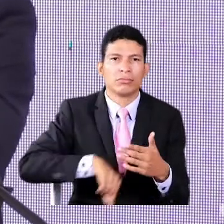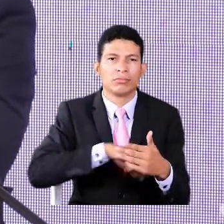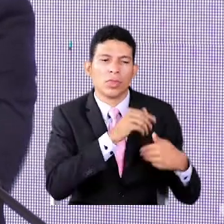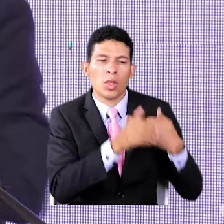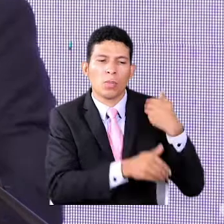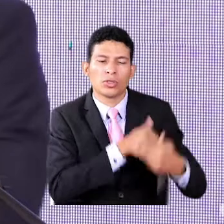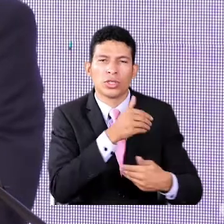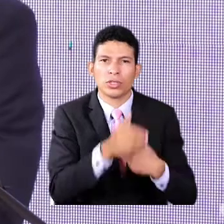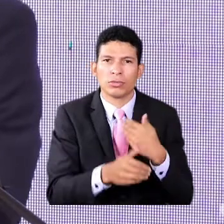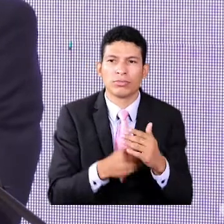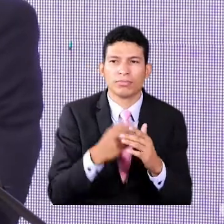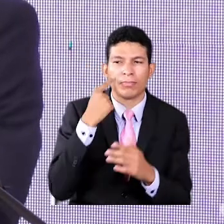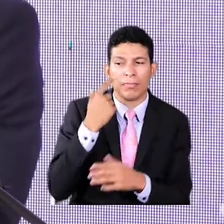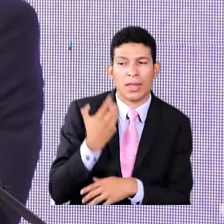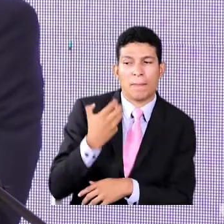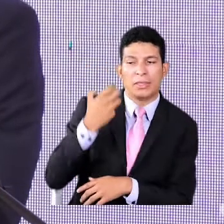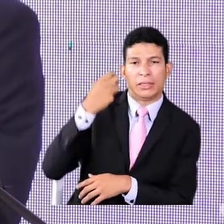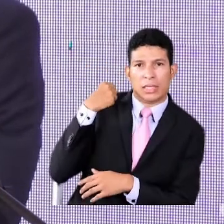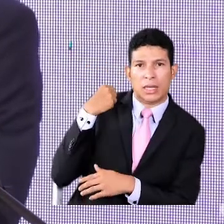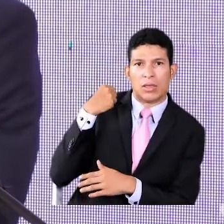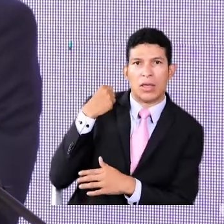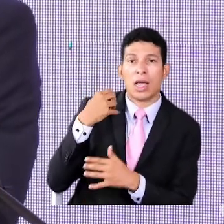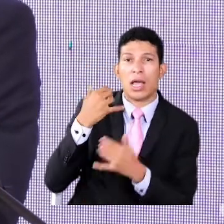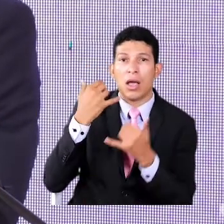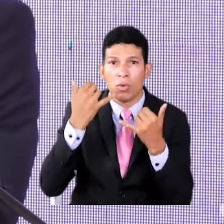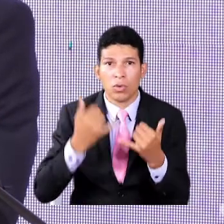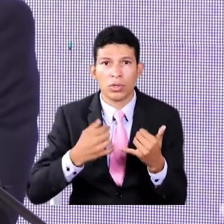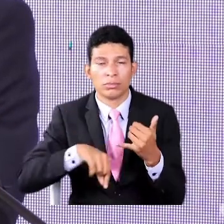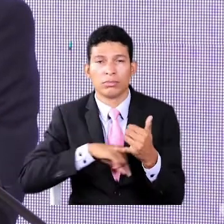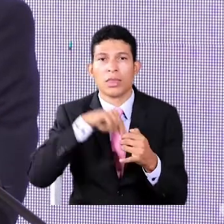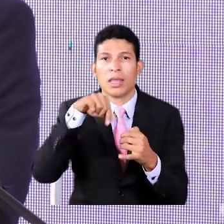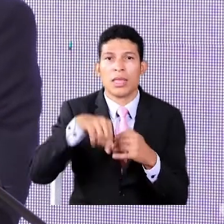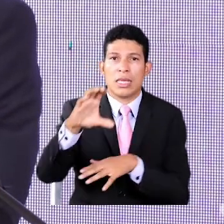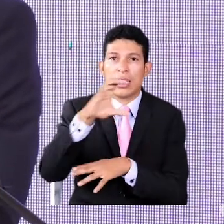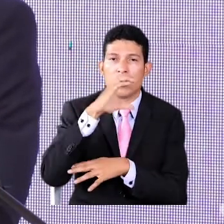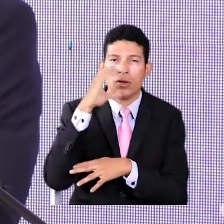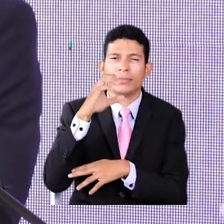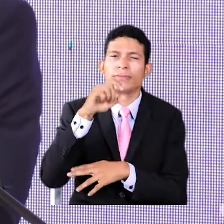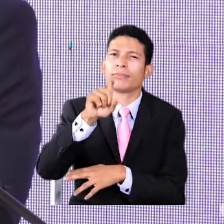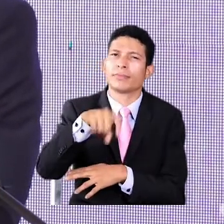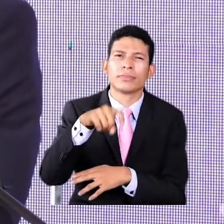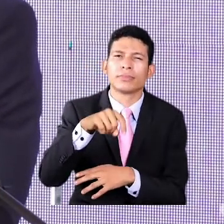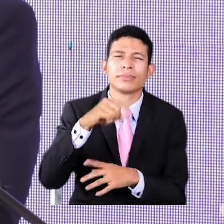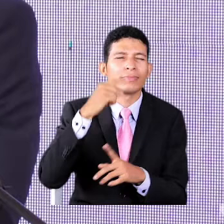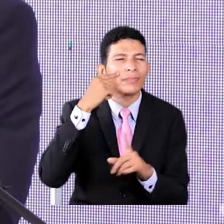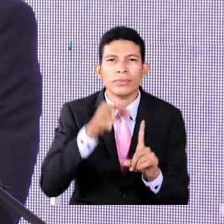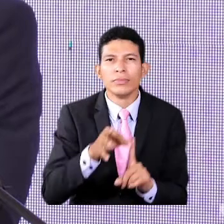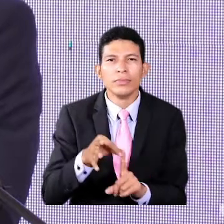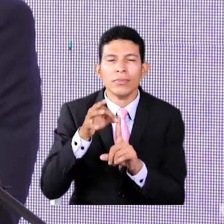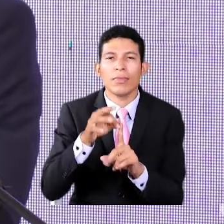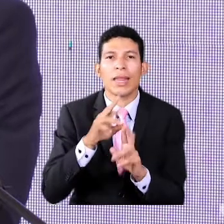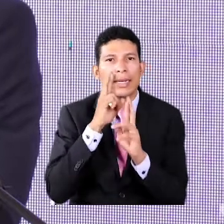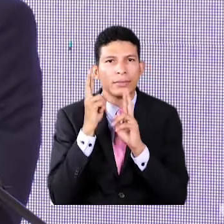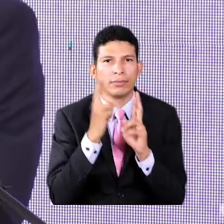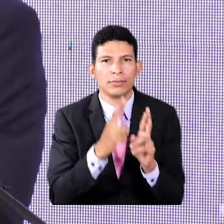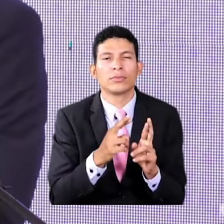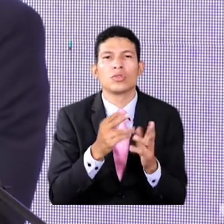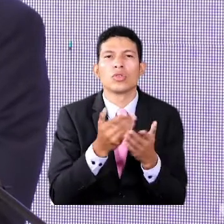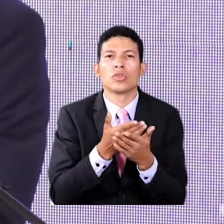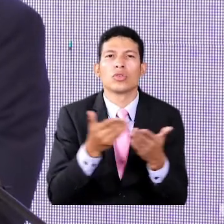confrontación del pasado que tiene lugar en este momento en colombia requiere como condición esencial el reconocimiento extrajudicial